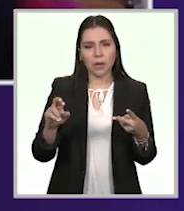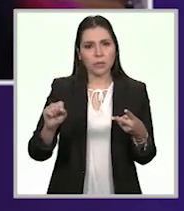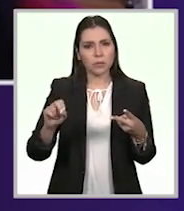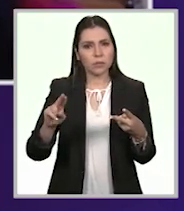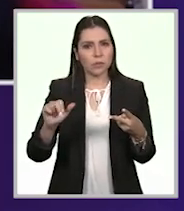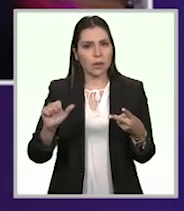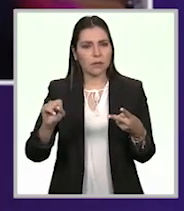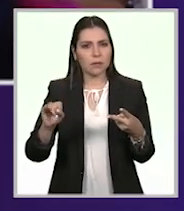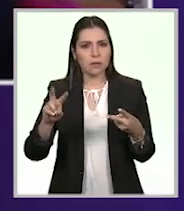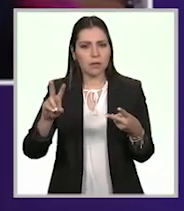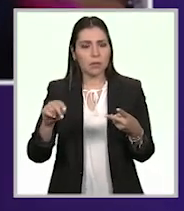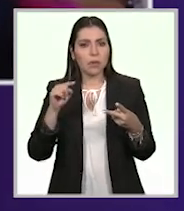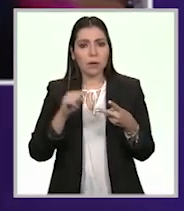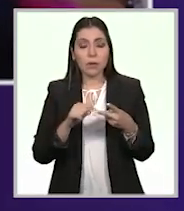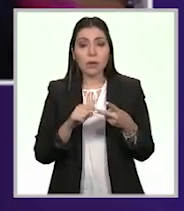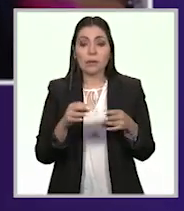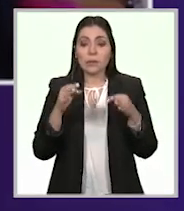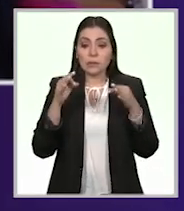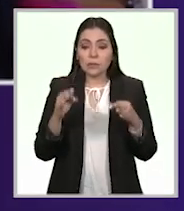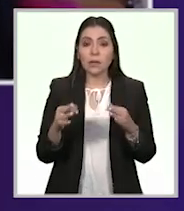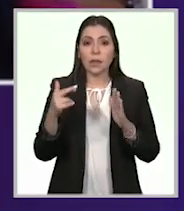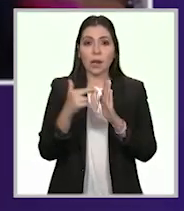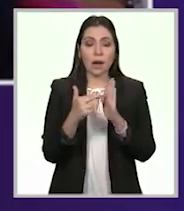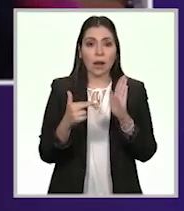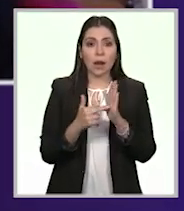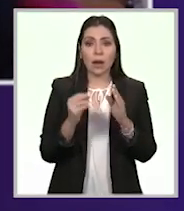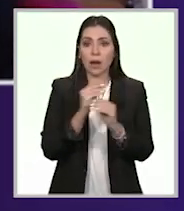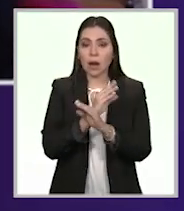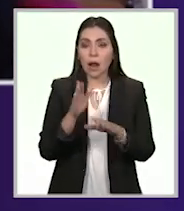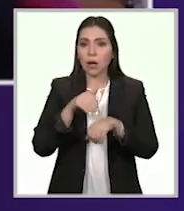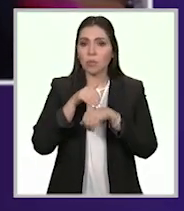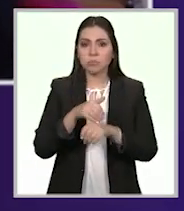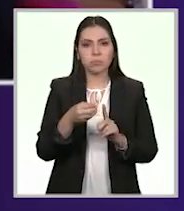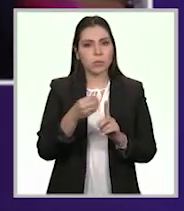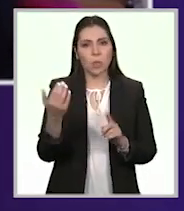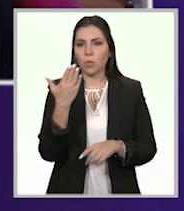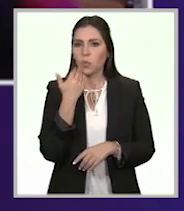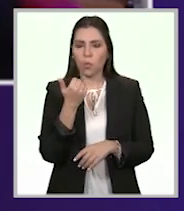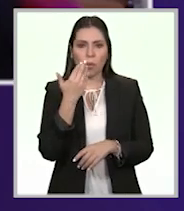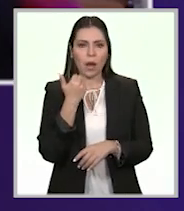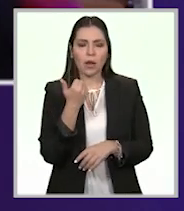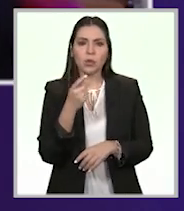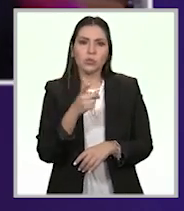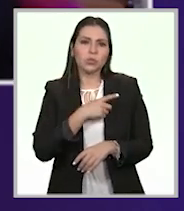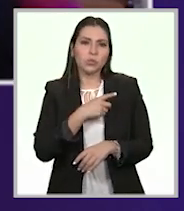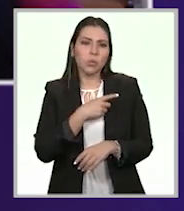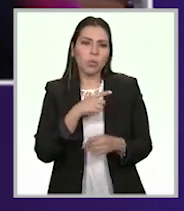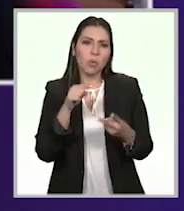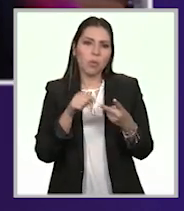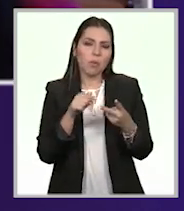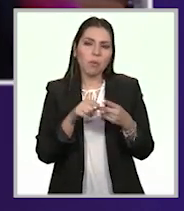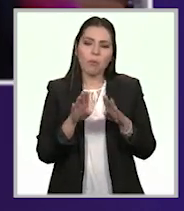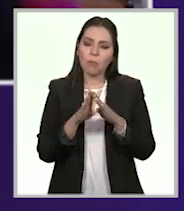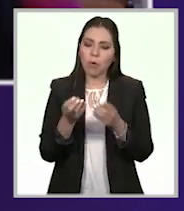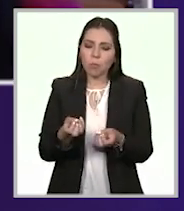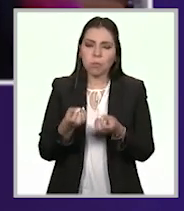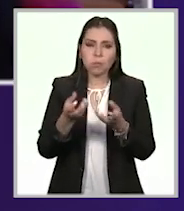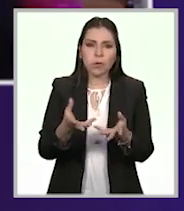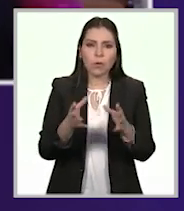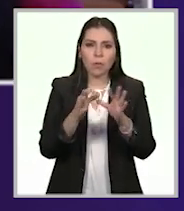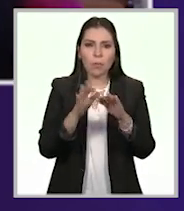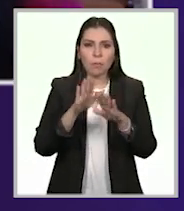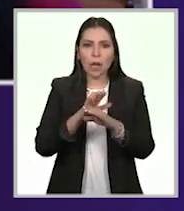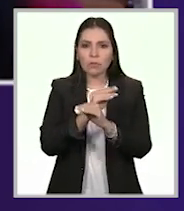aquel que, no obstante, no hay ninguna regla formal para seguirlo, es de alguna manera orientador o